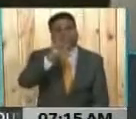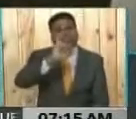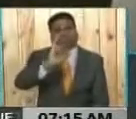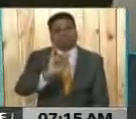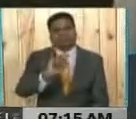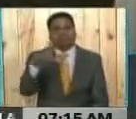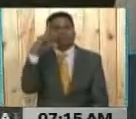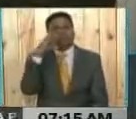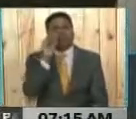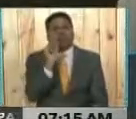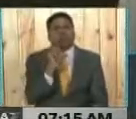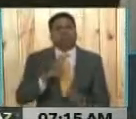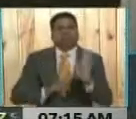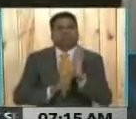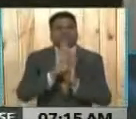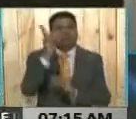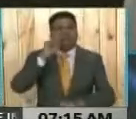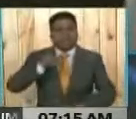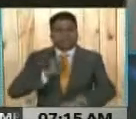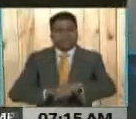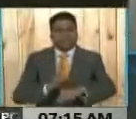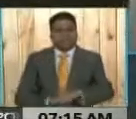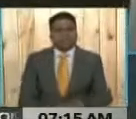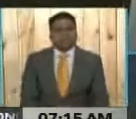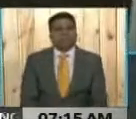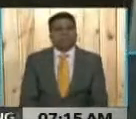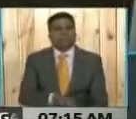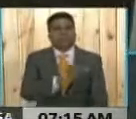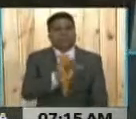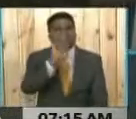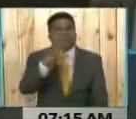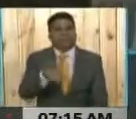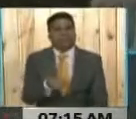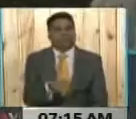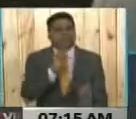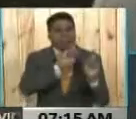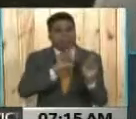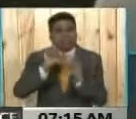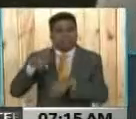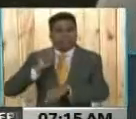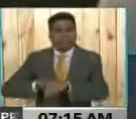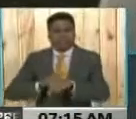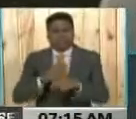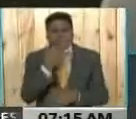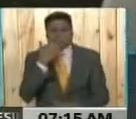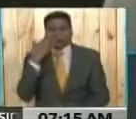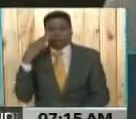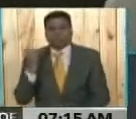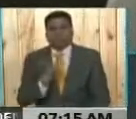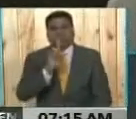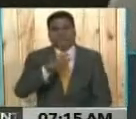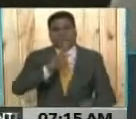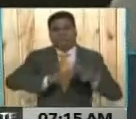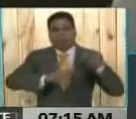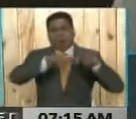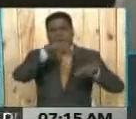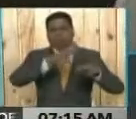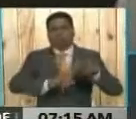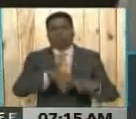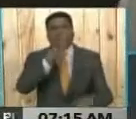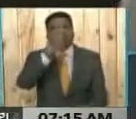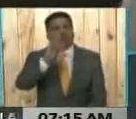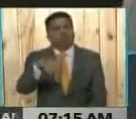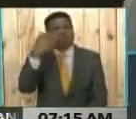se adelantó a este momento y que además de adelantarse a este momento, lo inspiró y lo ayudó a construir. Yo no me